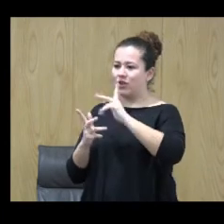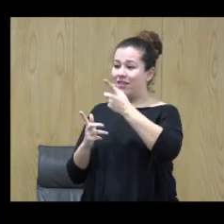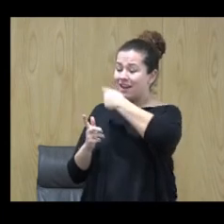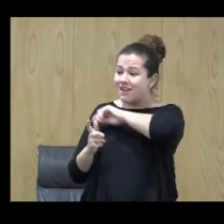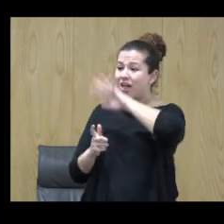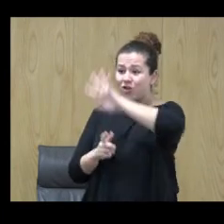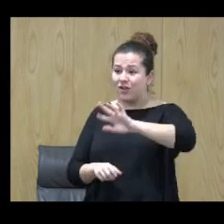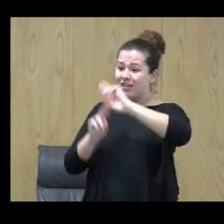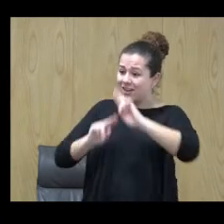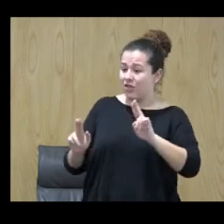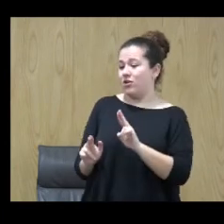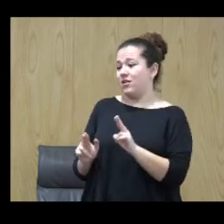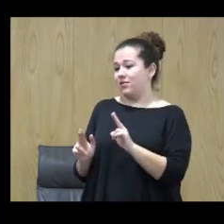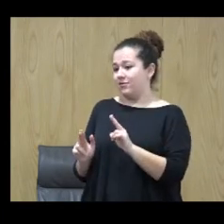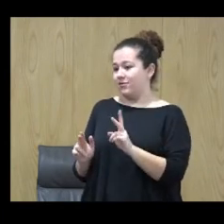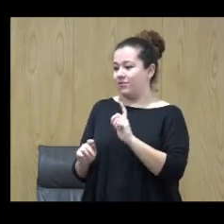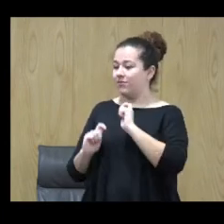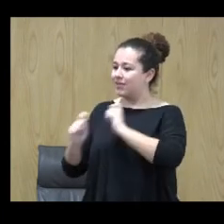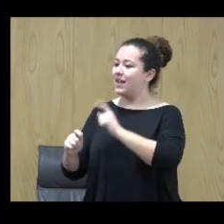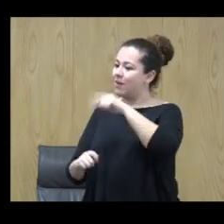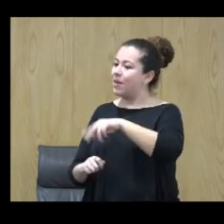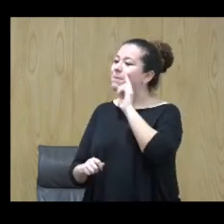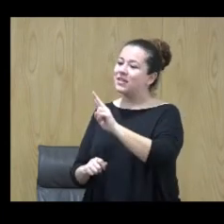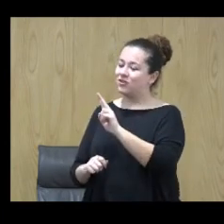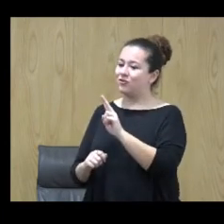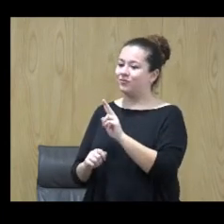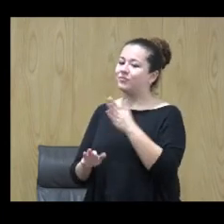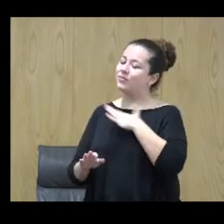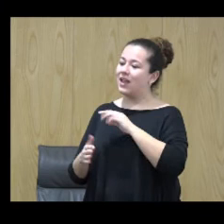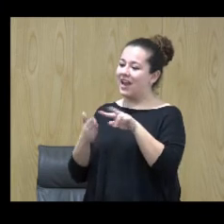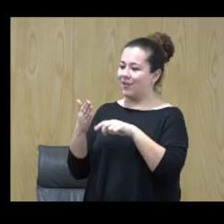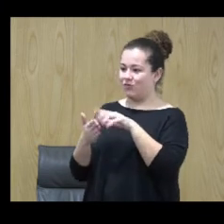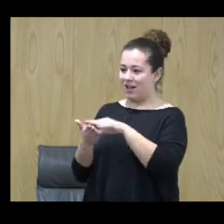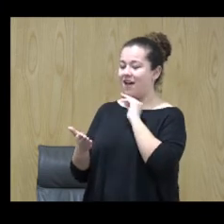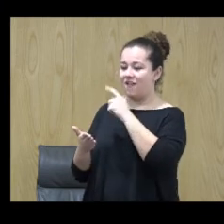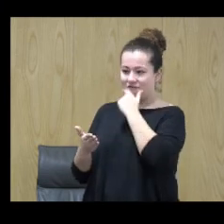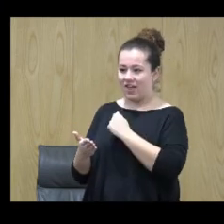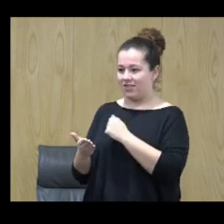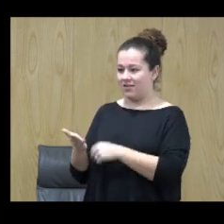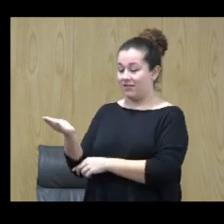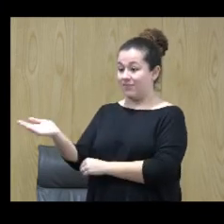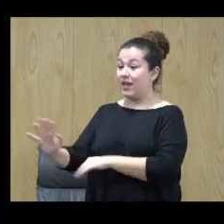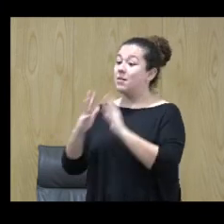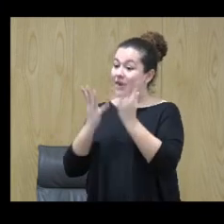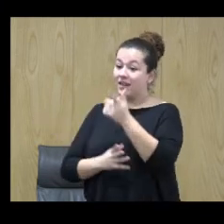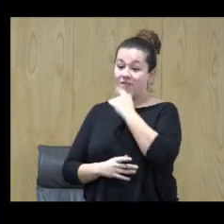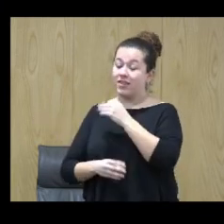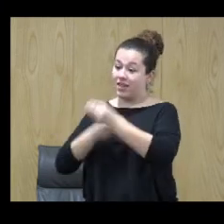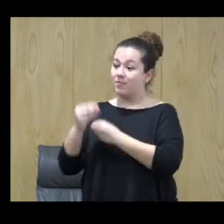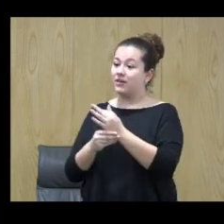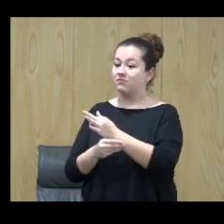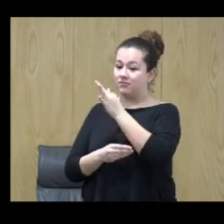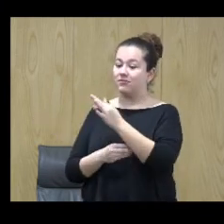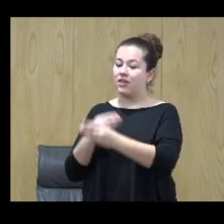e internacional, dar esa visión en lectura fácil. Planeta Fácil, además, lo hacemos entre un equipo de la Confederación de